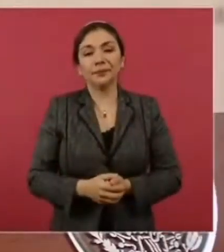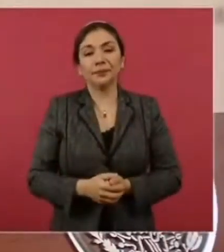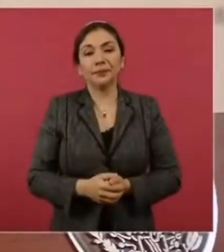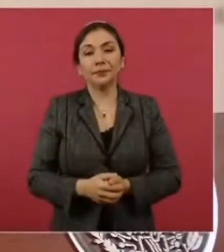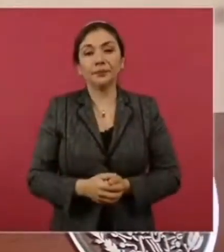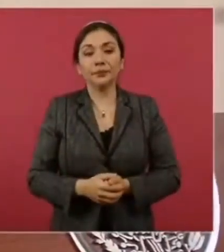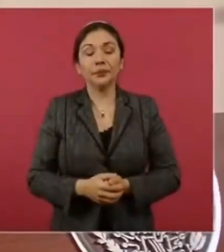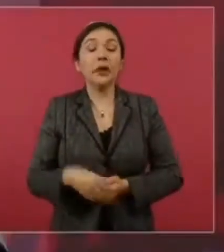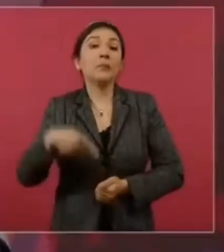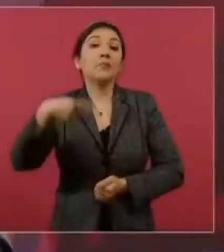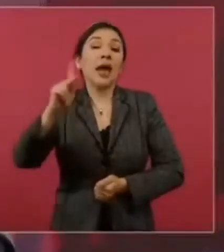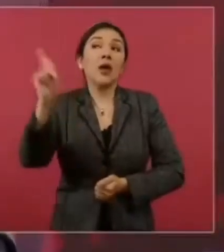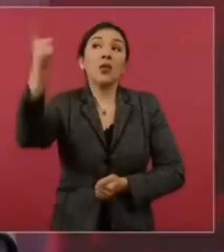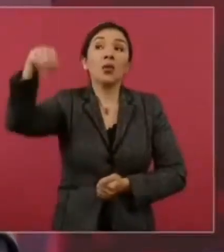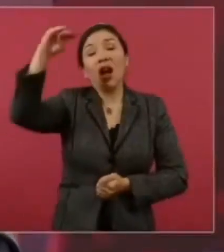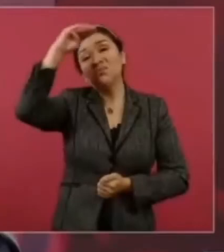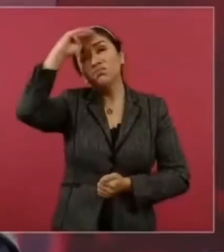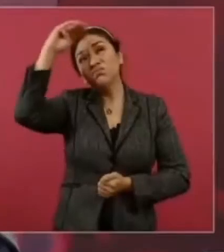en su concepción